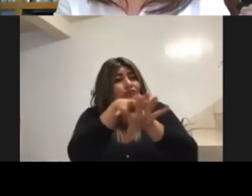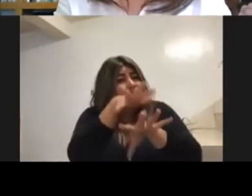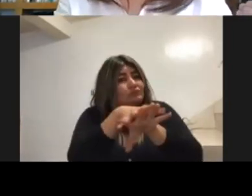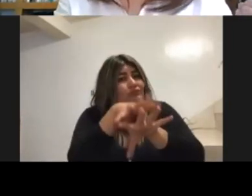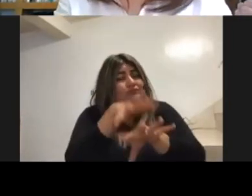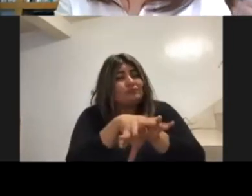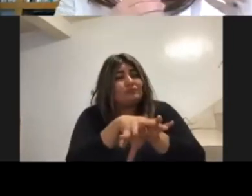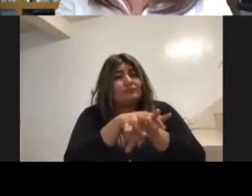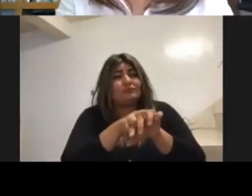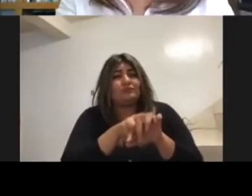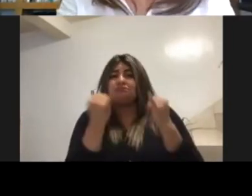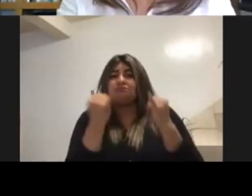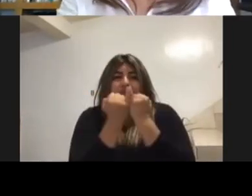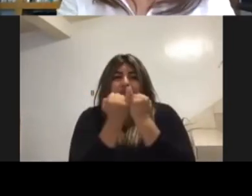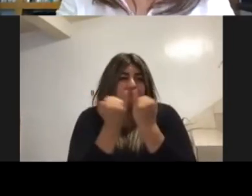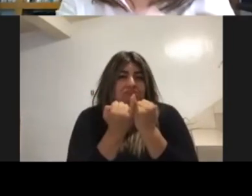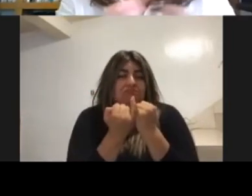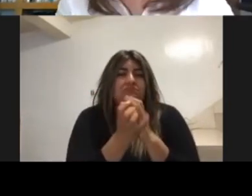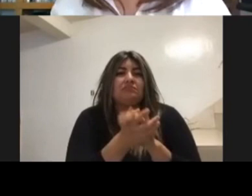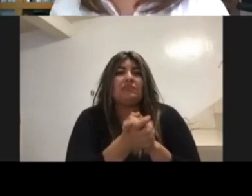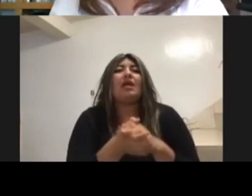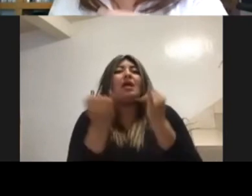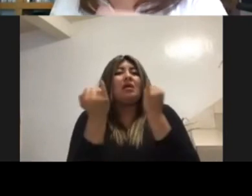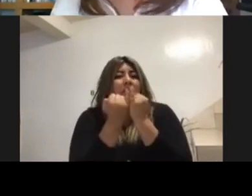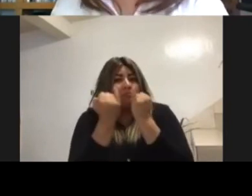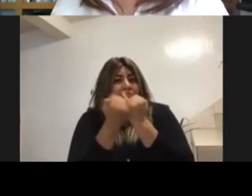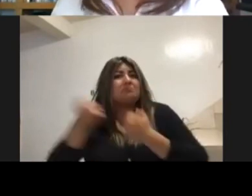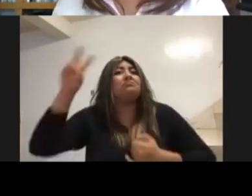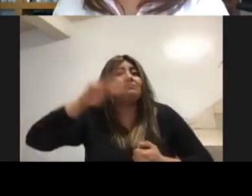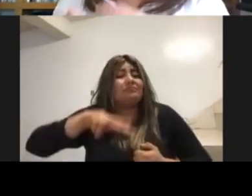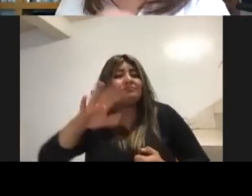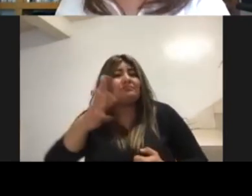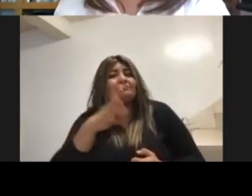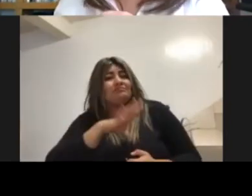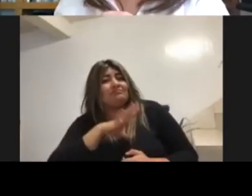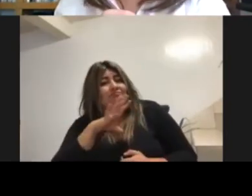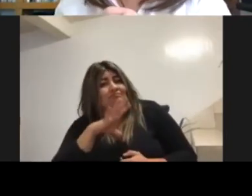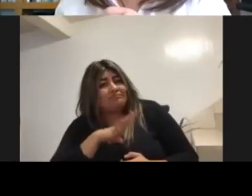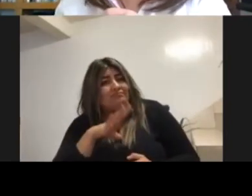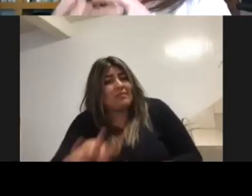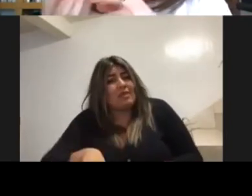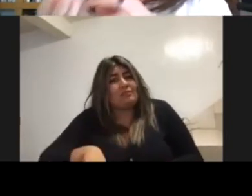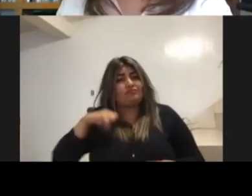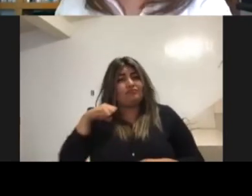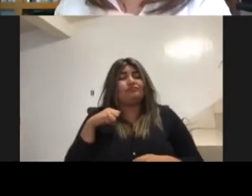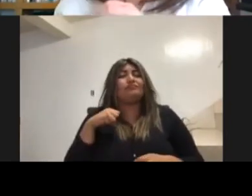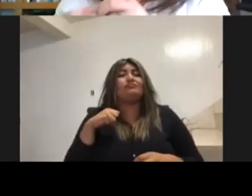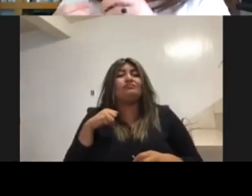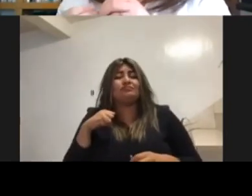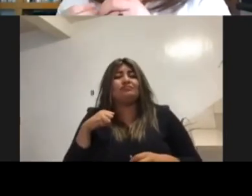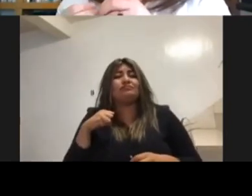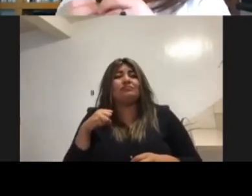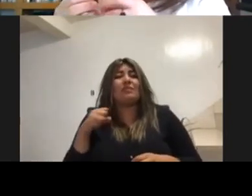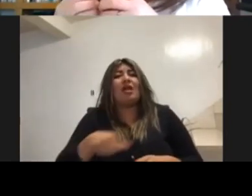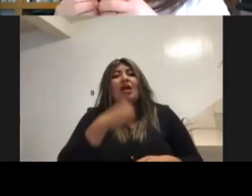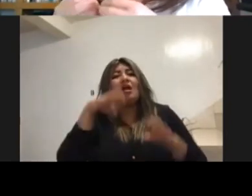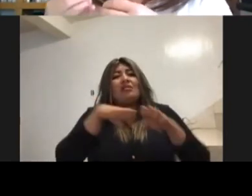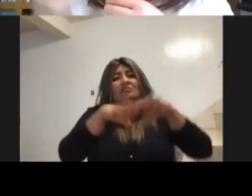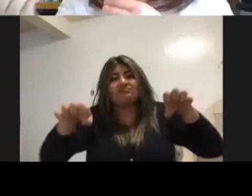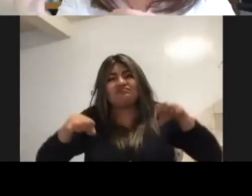decir, también es cierto que tenemos también que fortalecer otros equipos y